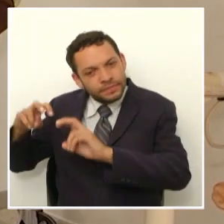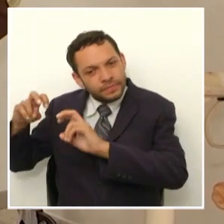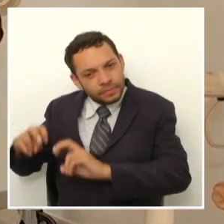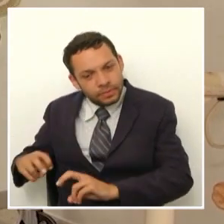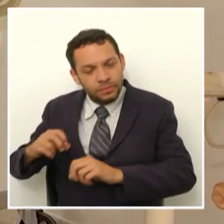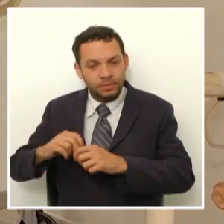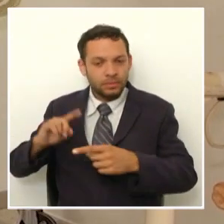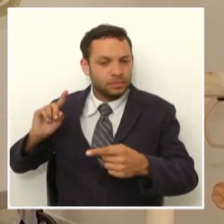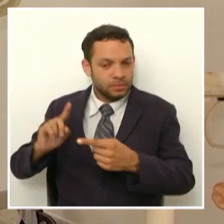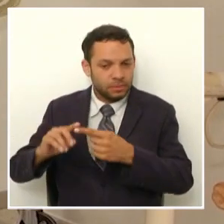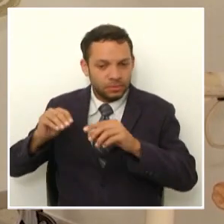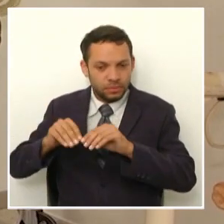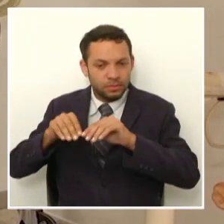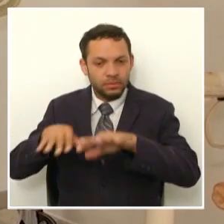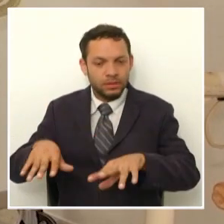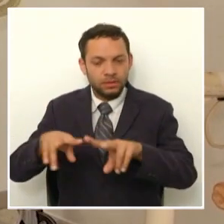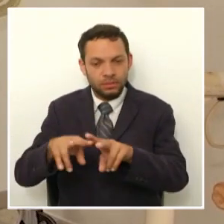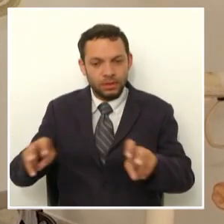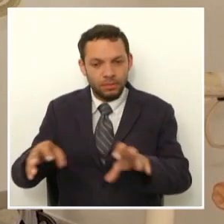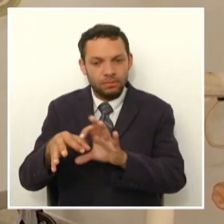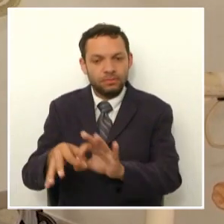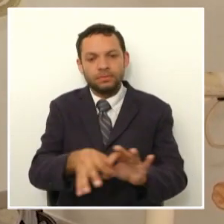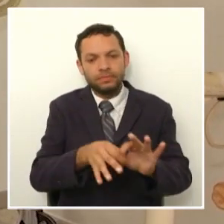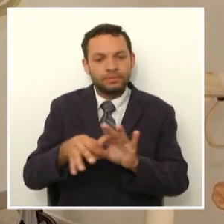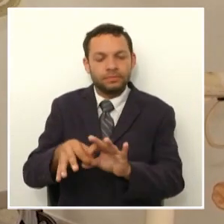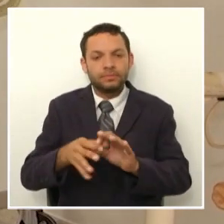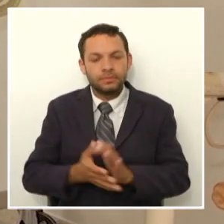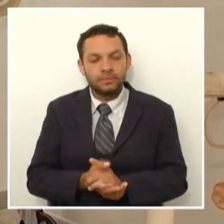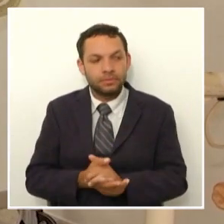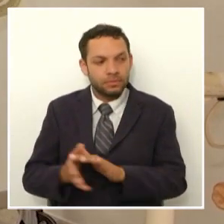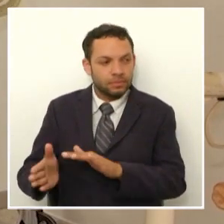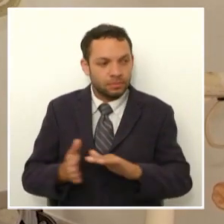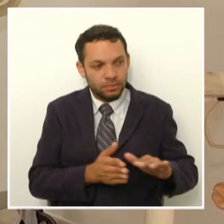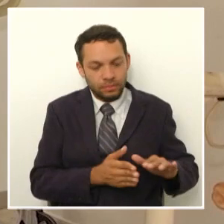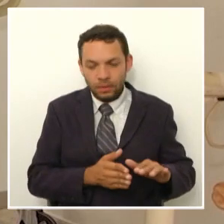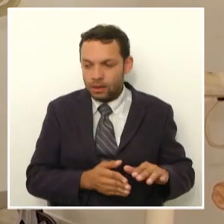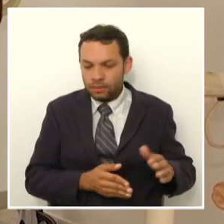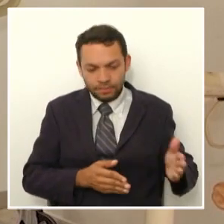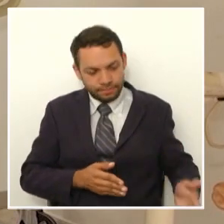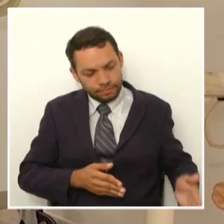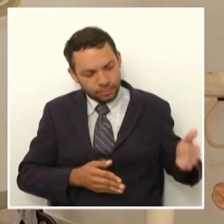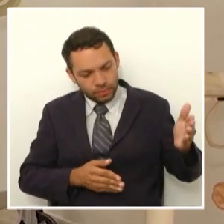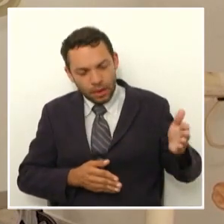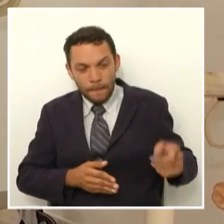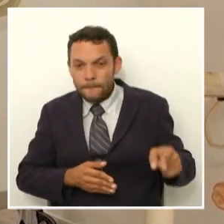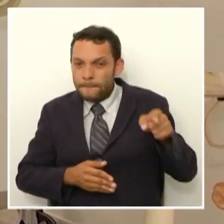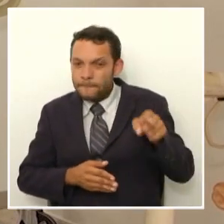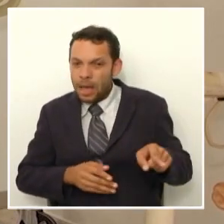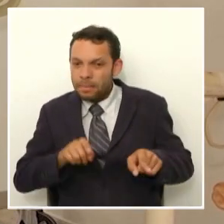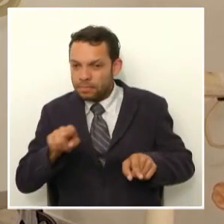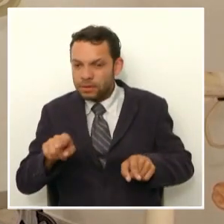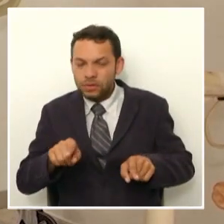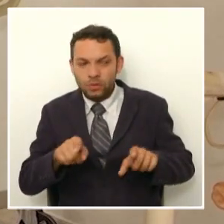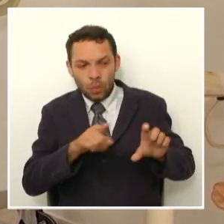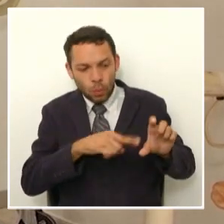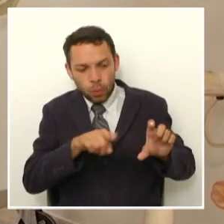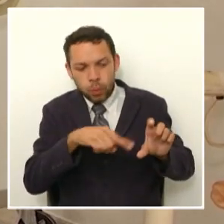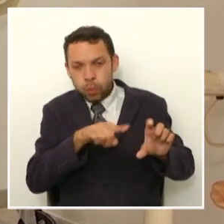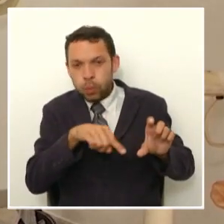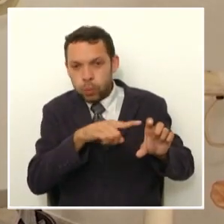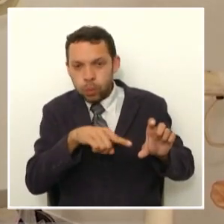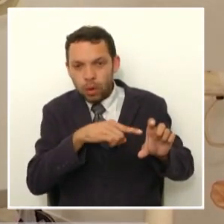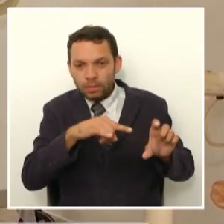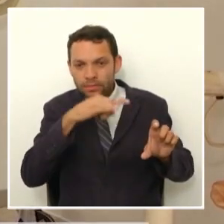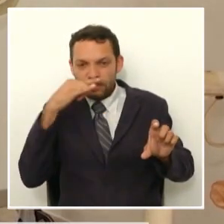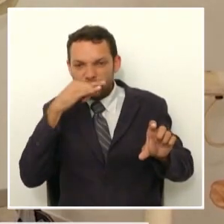que he publicado, este es posiblemente el primer caso de cuidado intensivo. ¿Y este equipo que está detrás de usted también es un ventilador? Este también es un